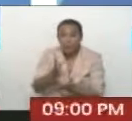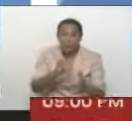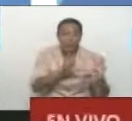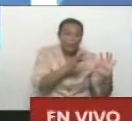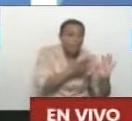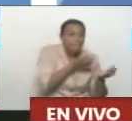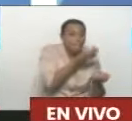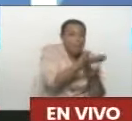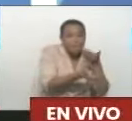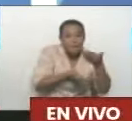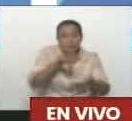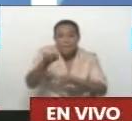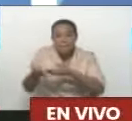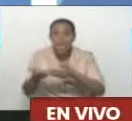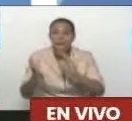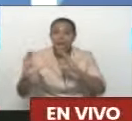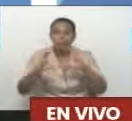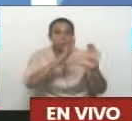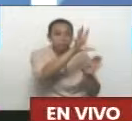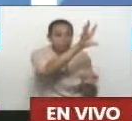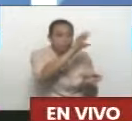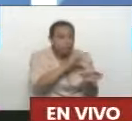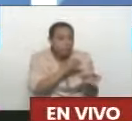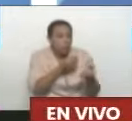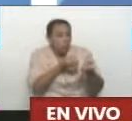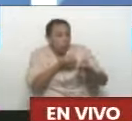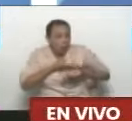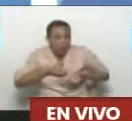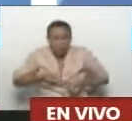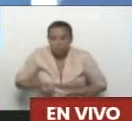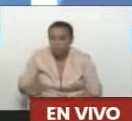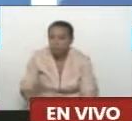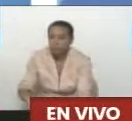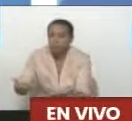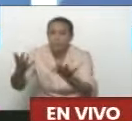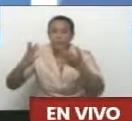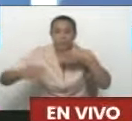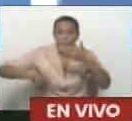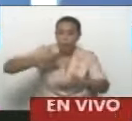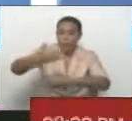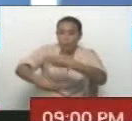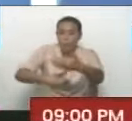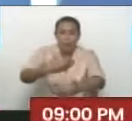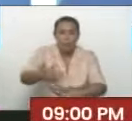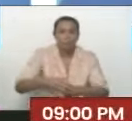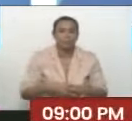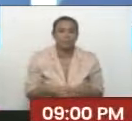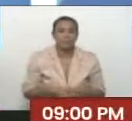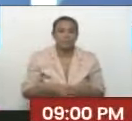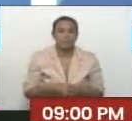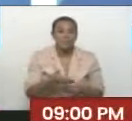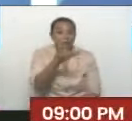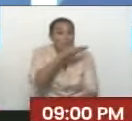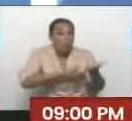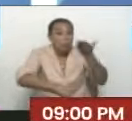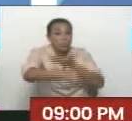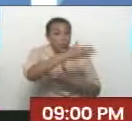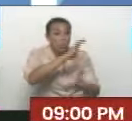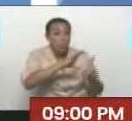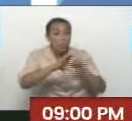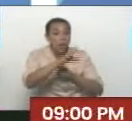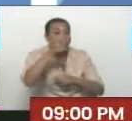cuenta? Es una comunicación horizontal, profunda, de